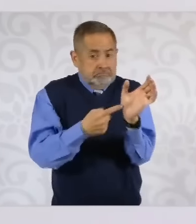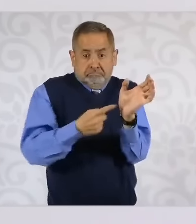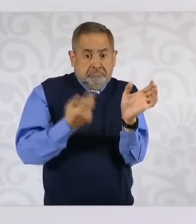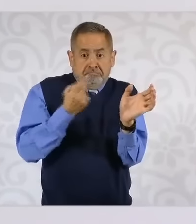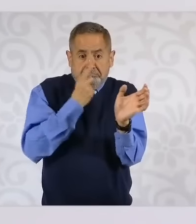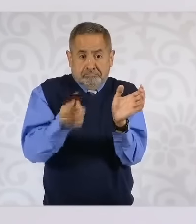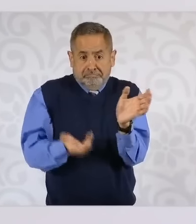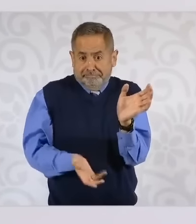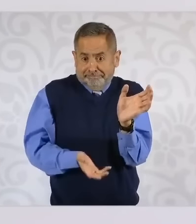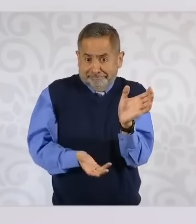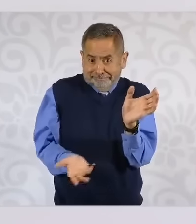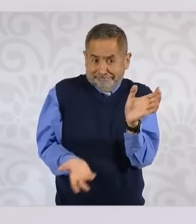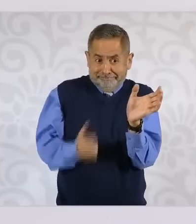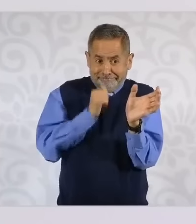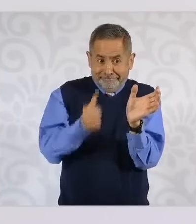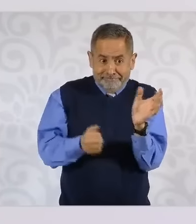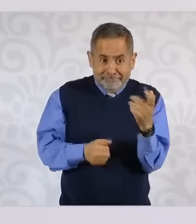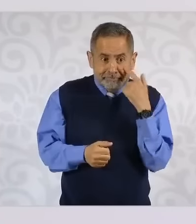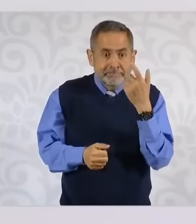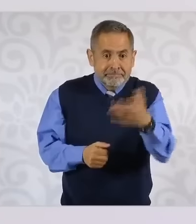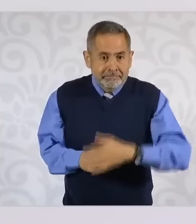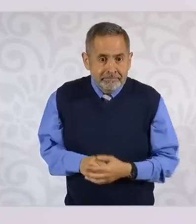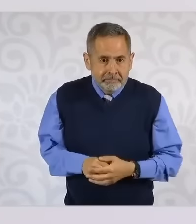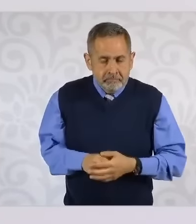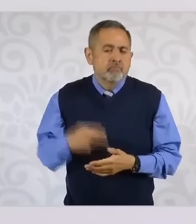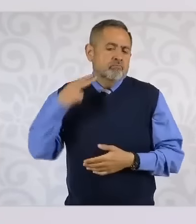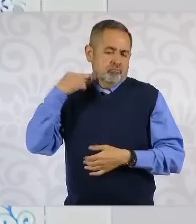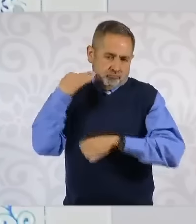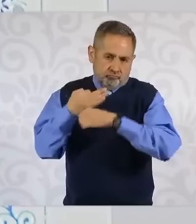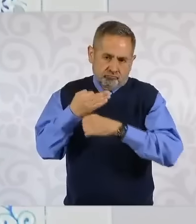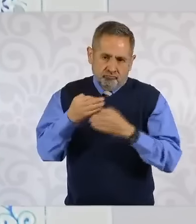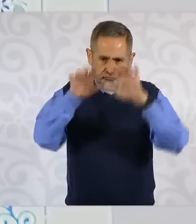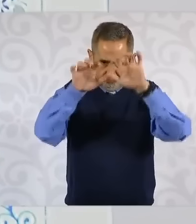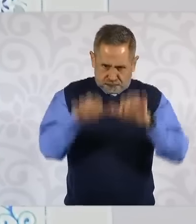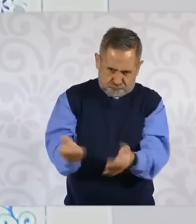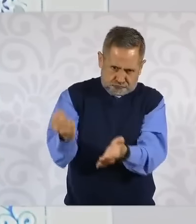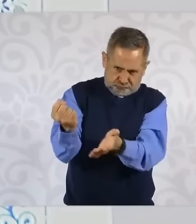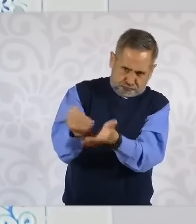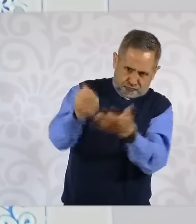Aquí está el texto del notario,